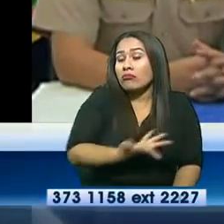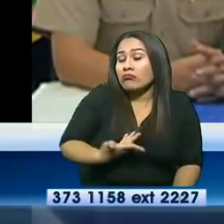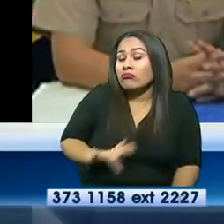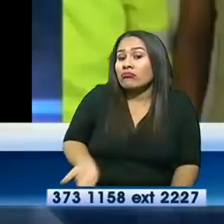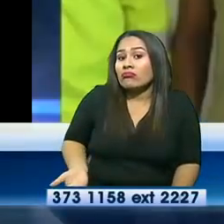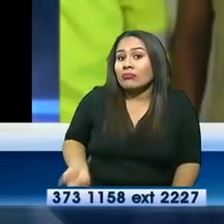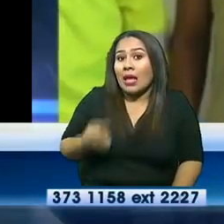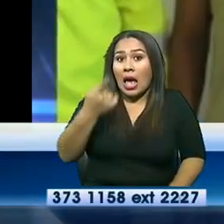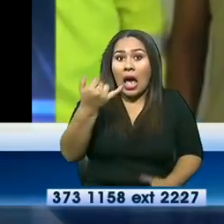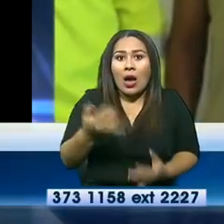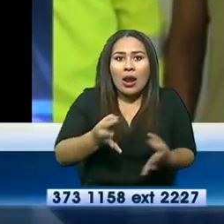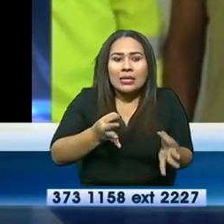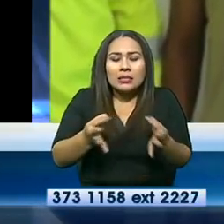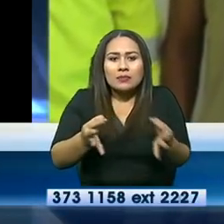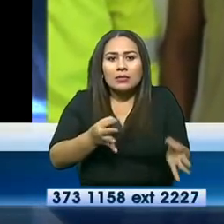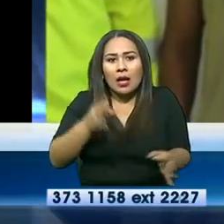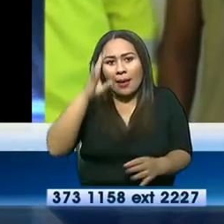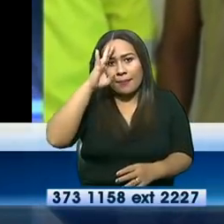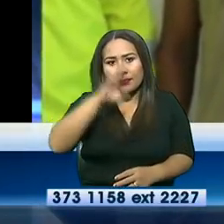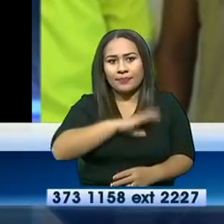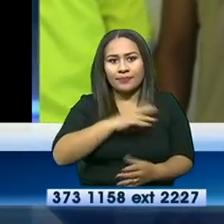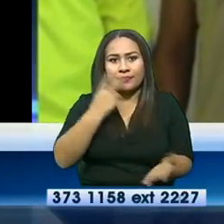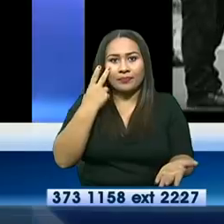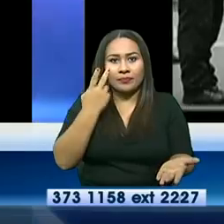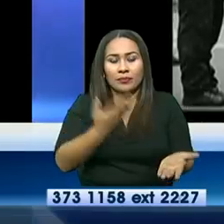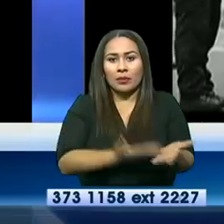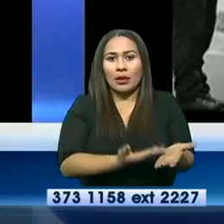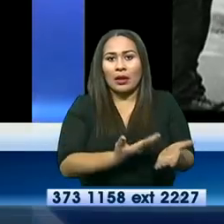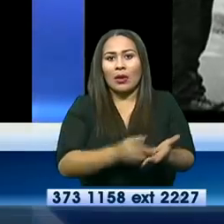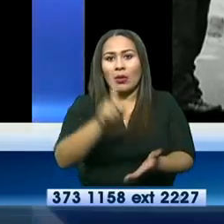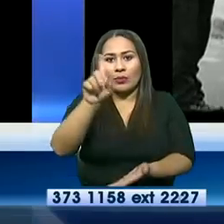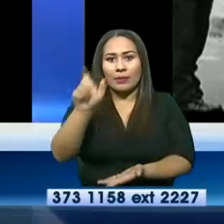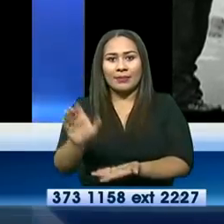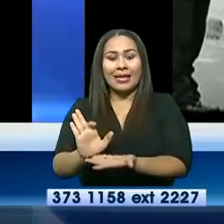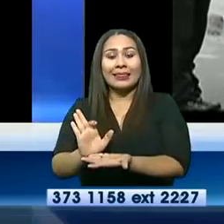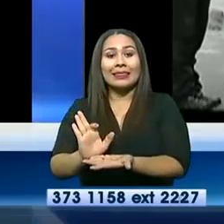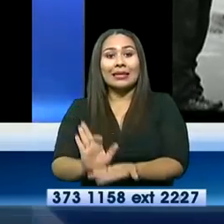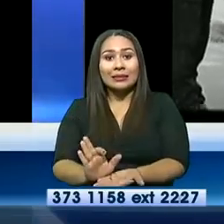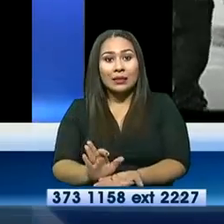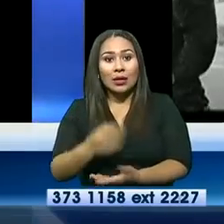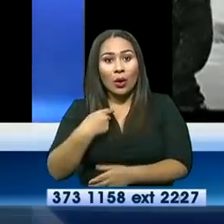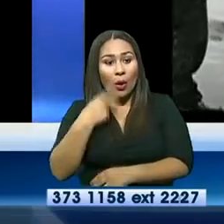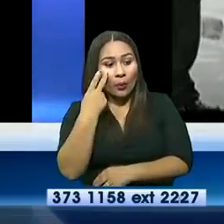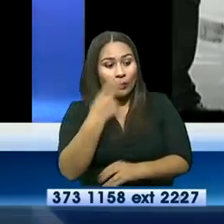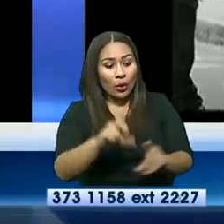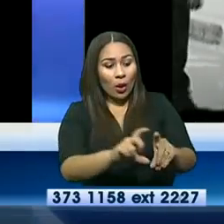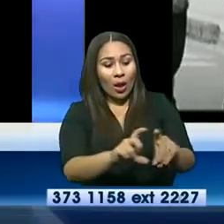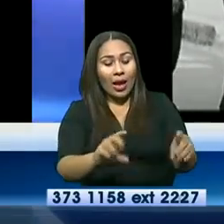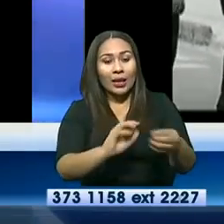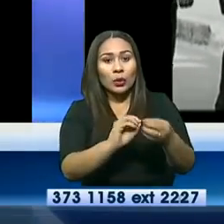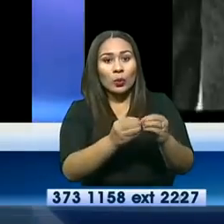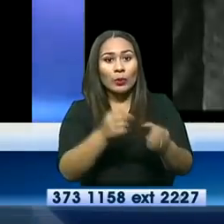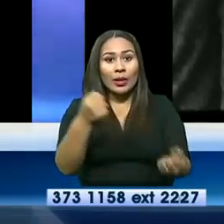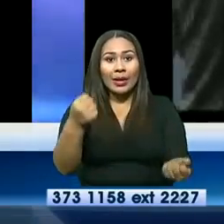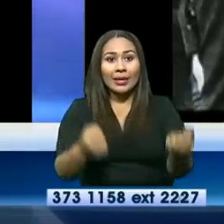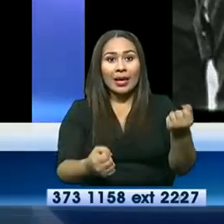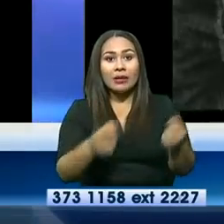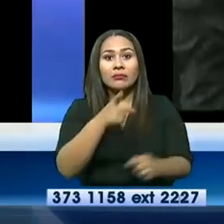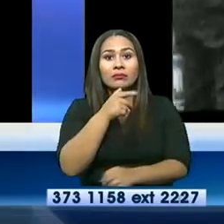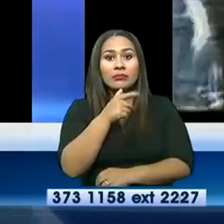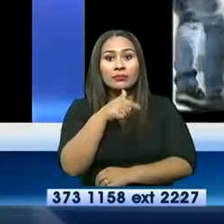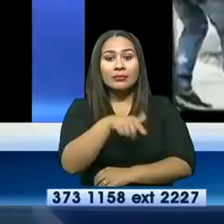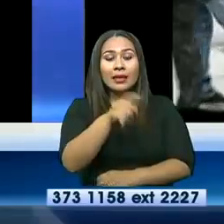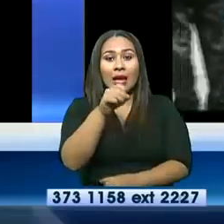se basó para aprender a los procesados. Un testigo que fue el que vio las placas del vehículo y de quién estaba en ese